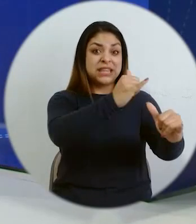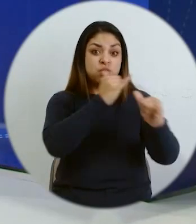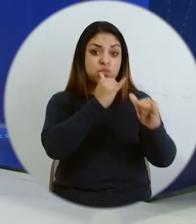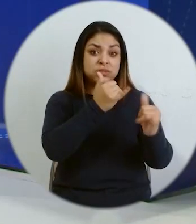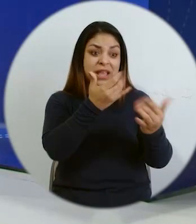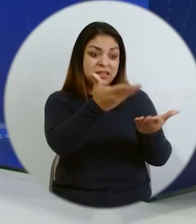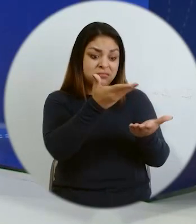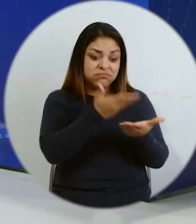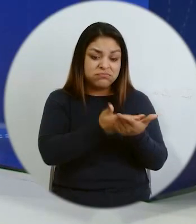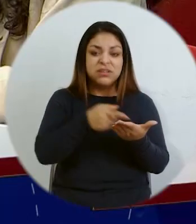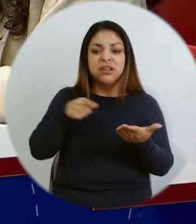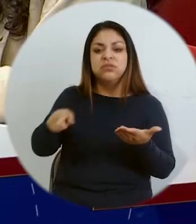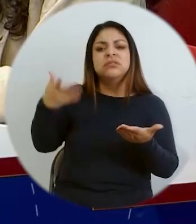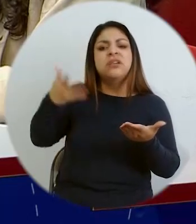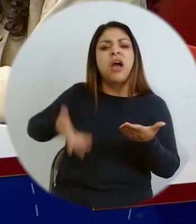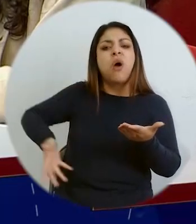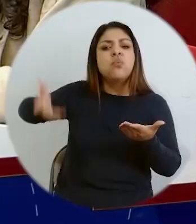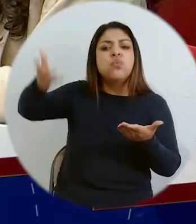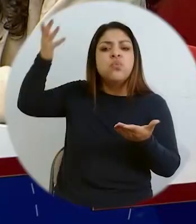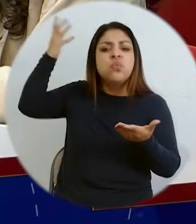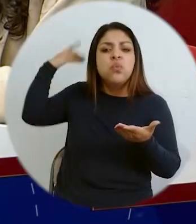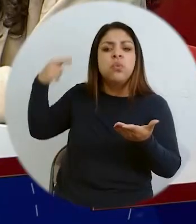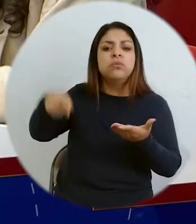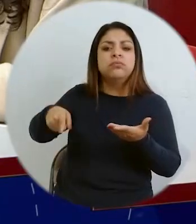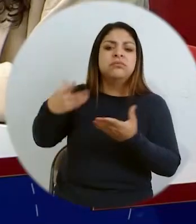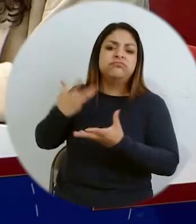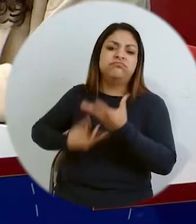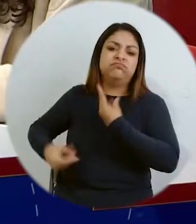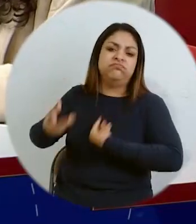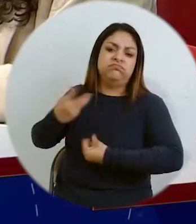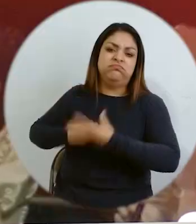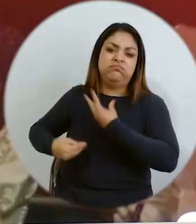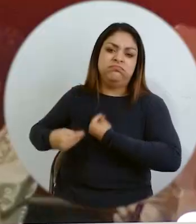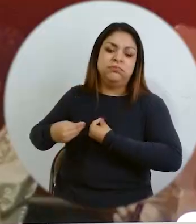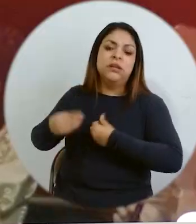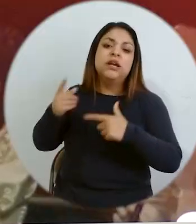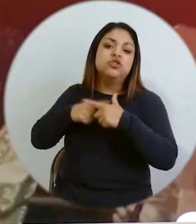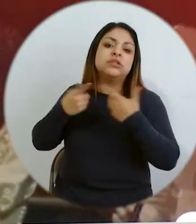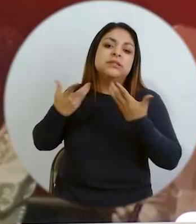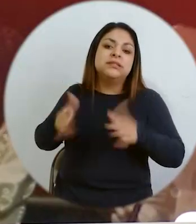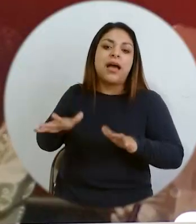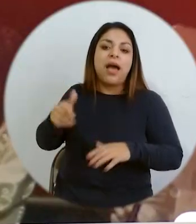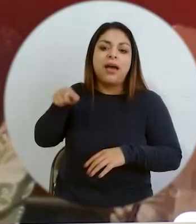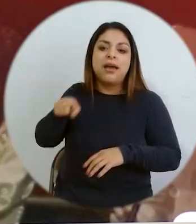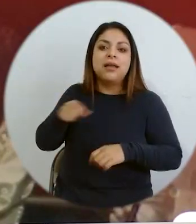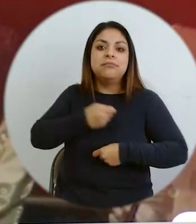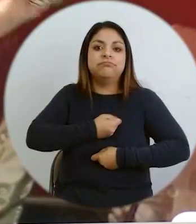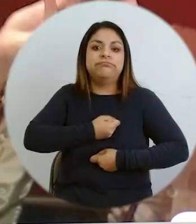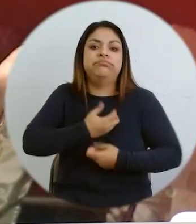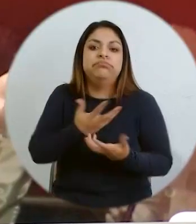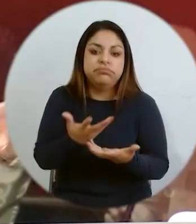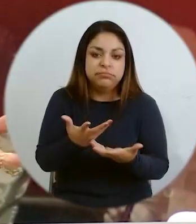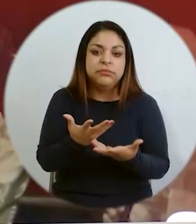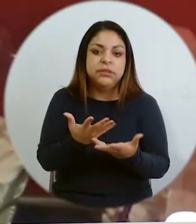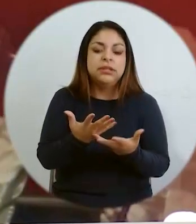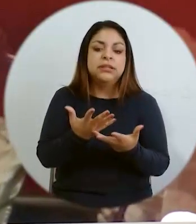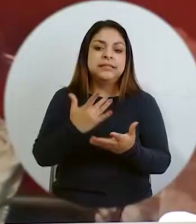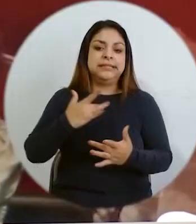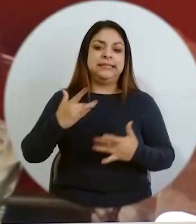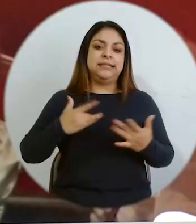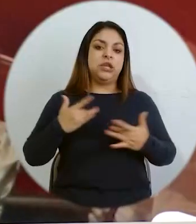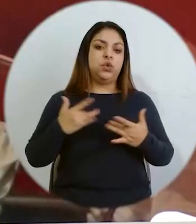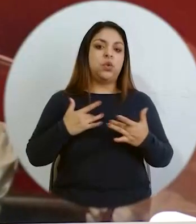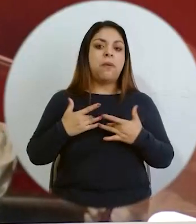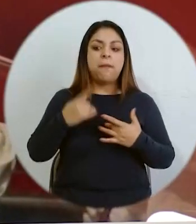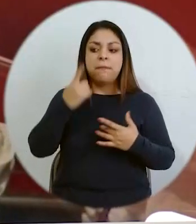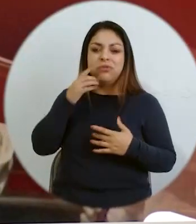tarde. Ya ha habido una cronicidad en la ocurrencia de estas circunstancias al punto que hay un síntoma que ya se manifiesta en el